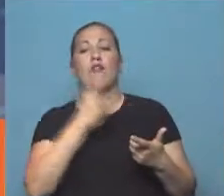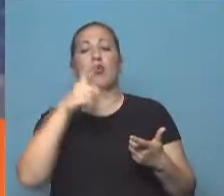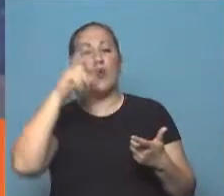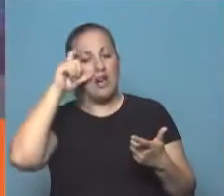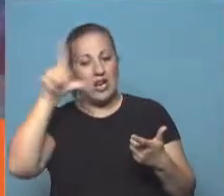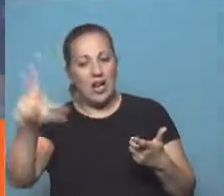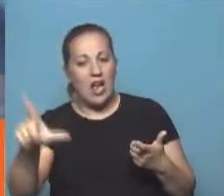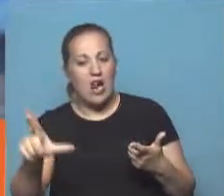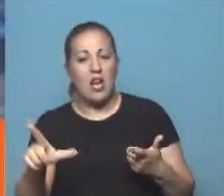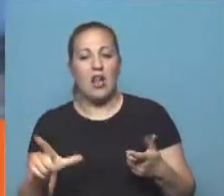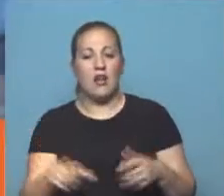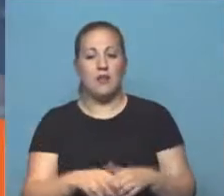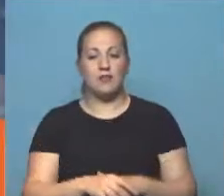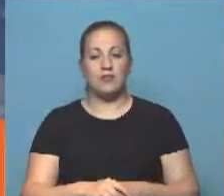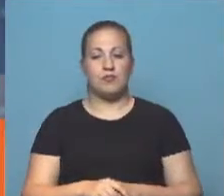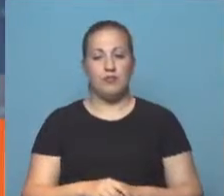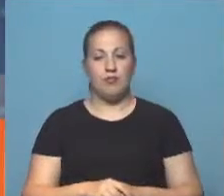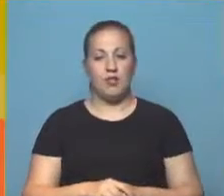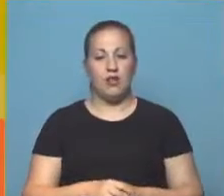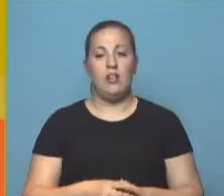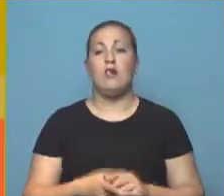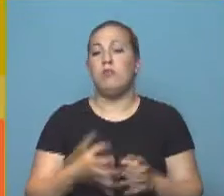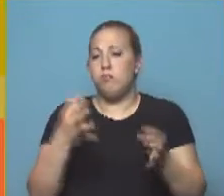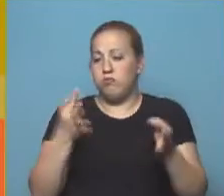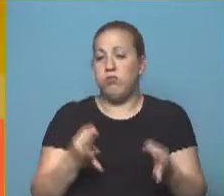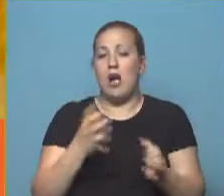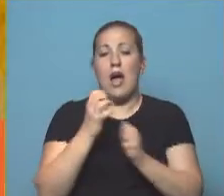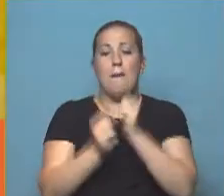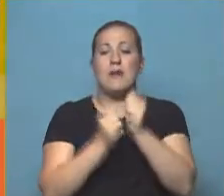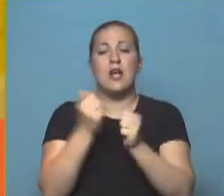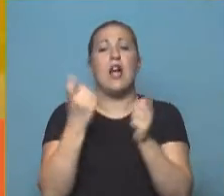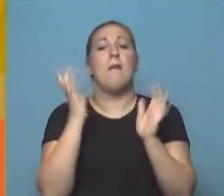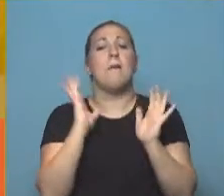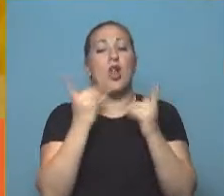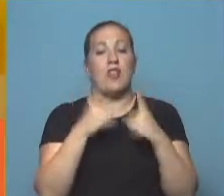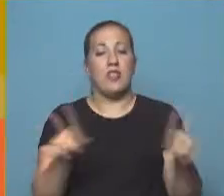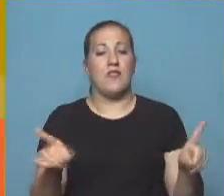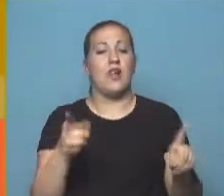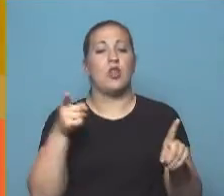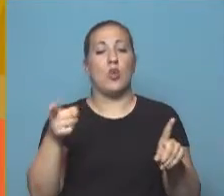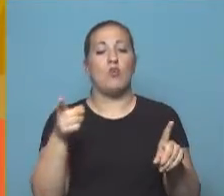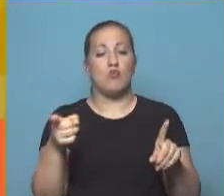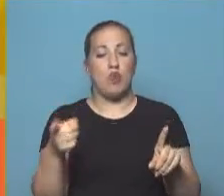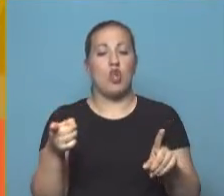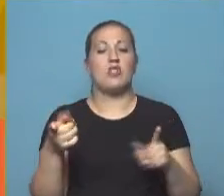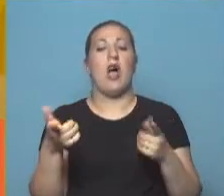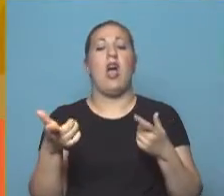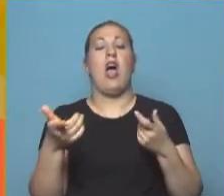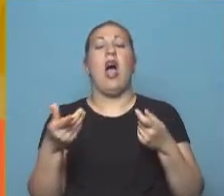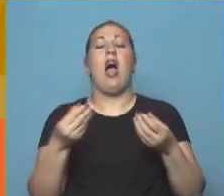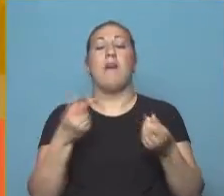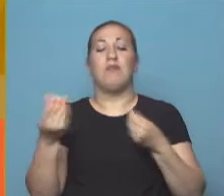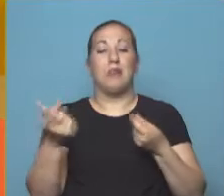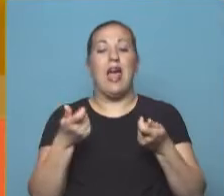¿no? Una No cosa eran es que... CEOs, eran CEOs. Sí, eran empresarios, digamos, pero no es lo mismo, digamos, que vos al frente de la administración pública pongas un gerente general de